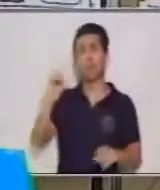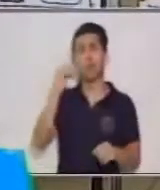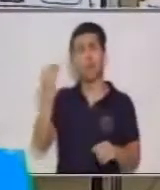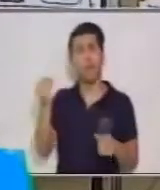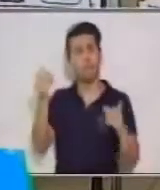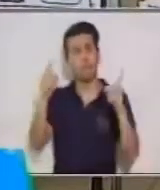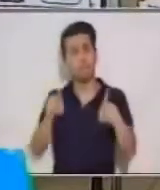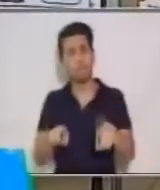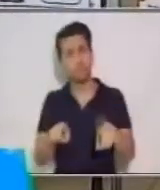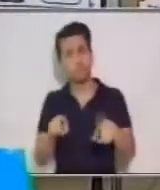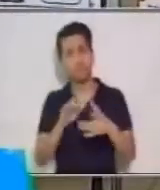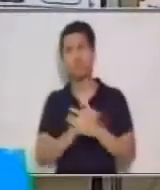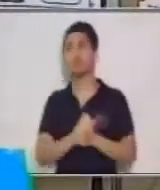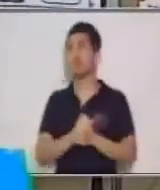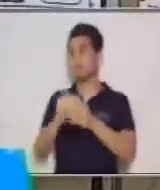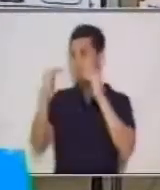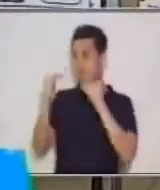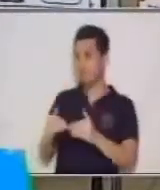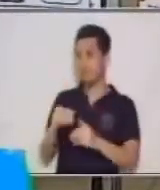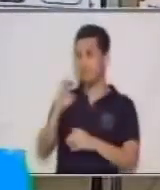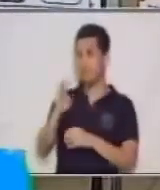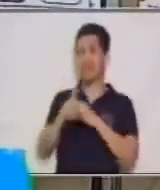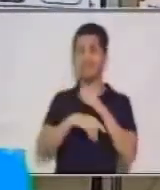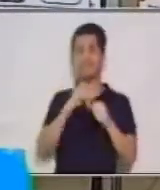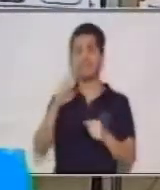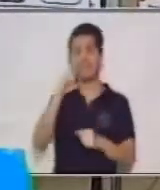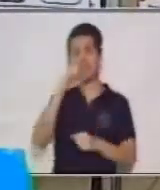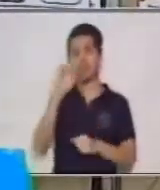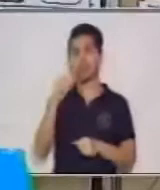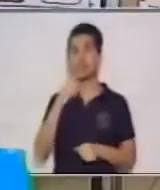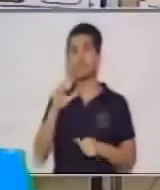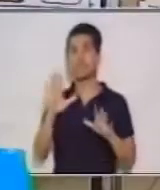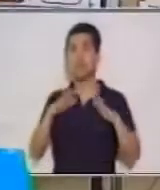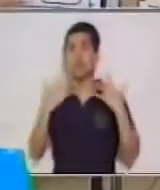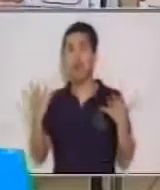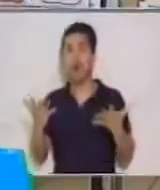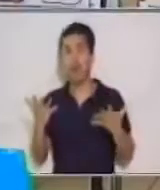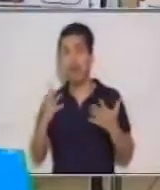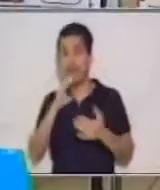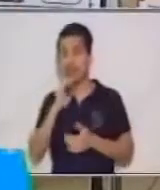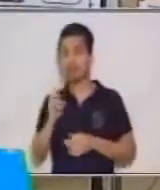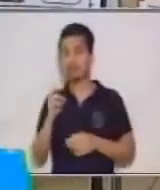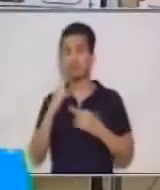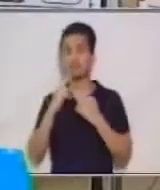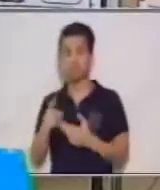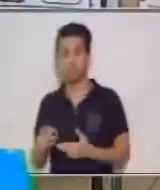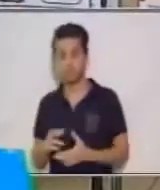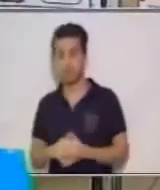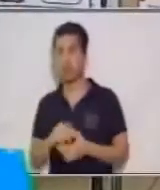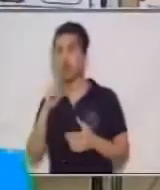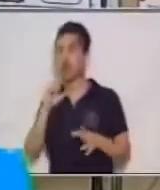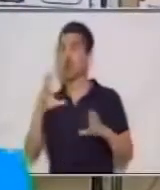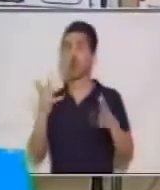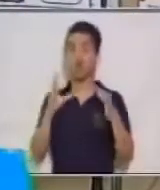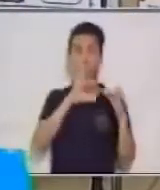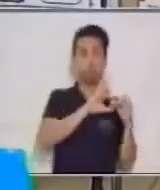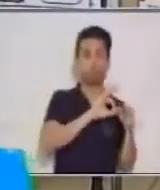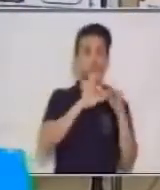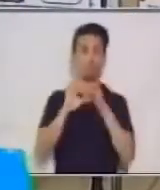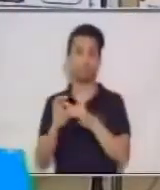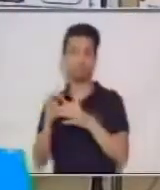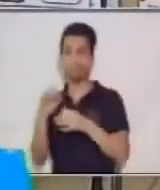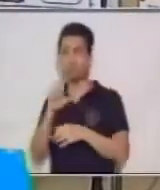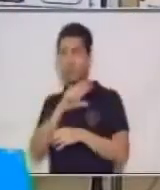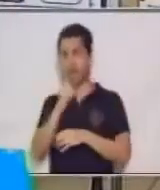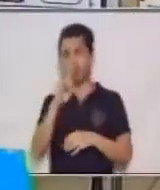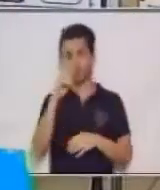esto? Y el efecto nos va a responder ¿cuál es el resultado? ¿Cómo se relacionan la causa y el efecto?